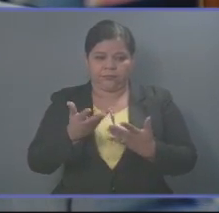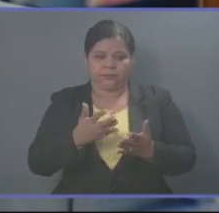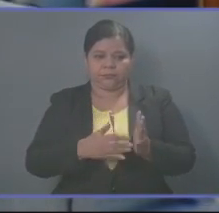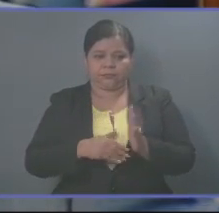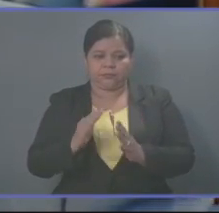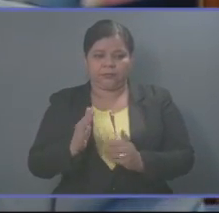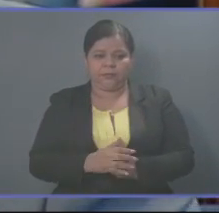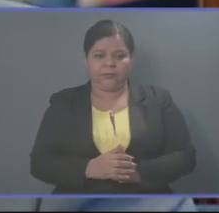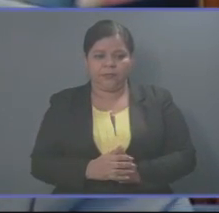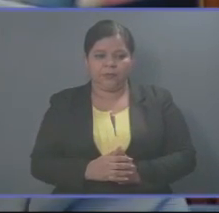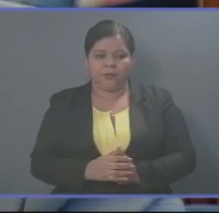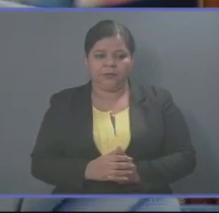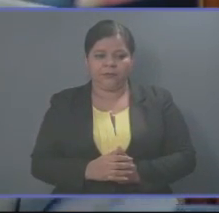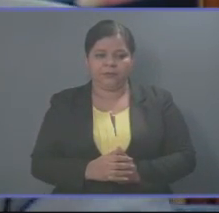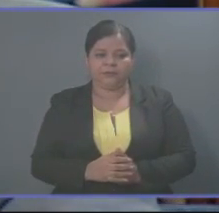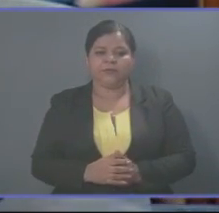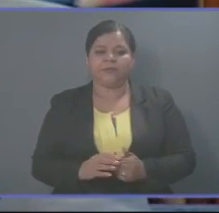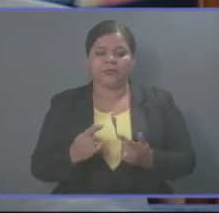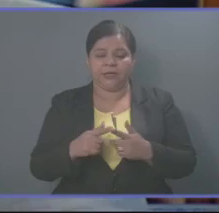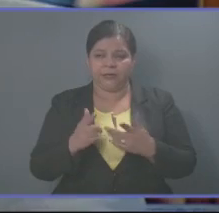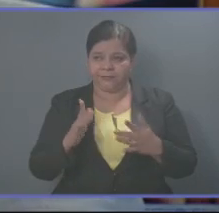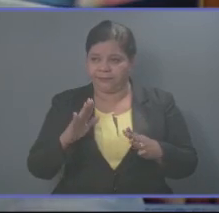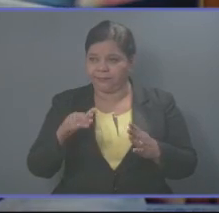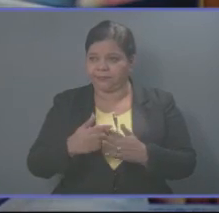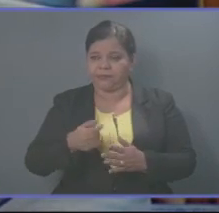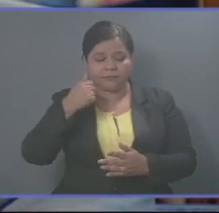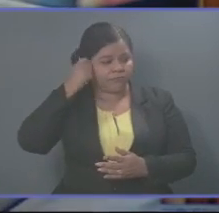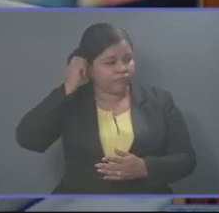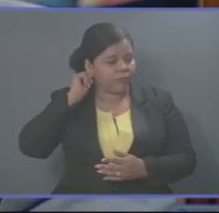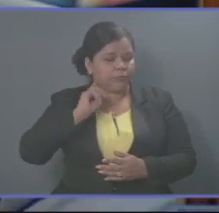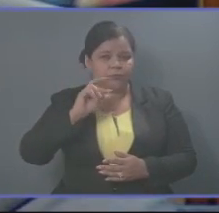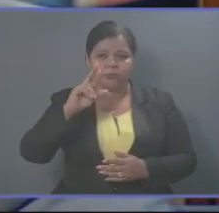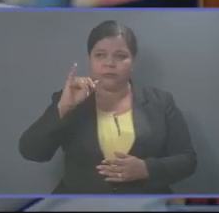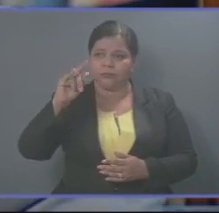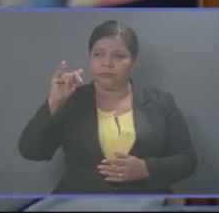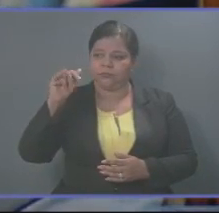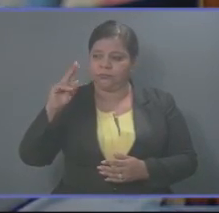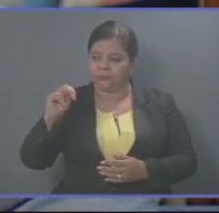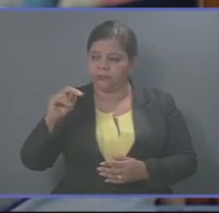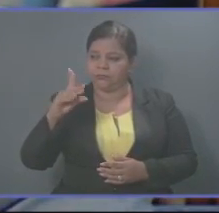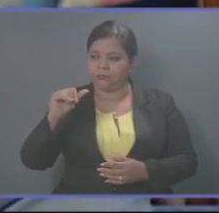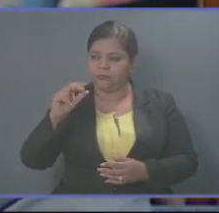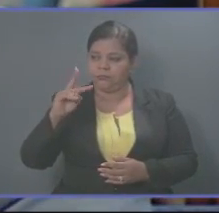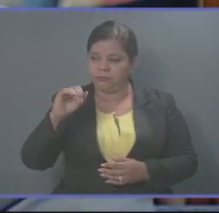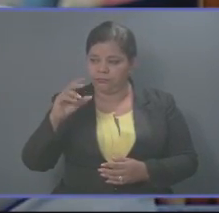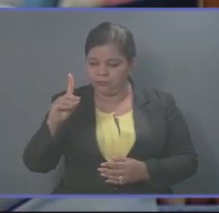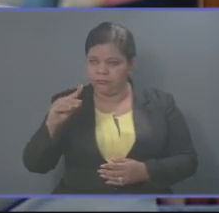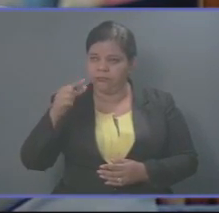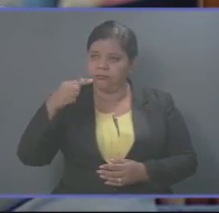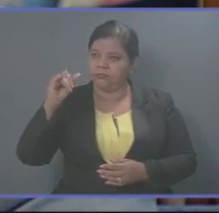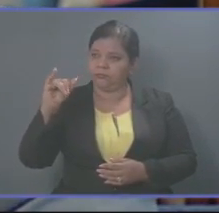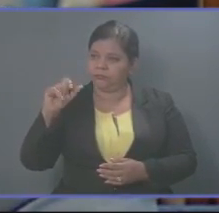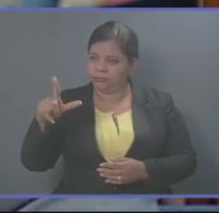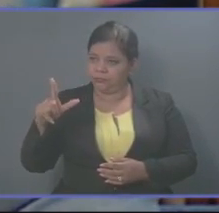caso de uno de ellos, de Cristian David Gil Hurtado.